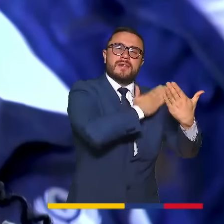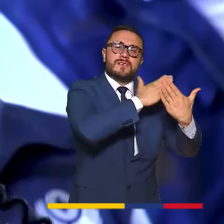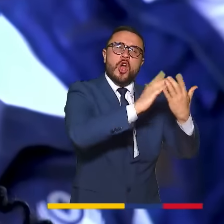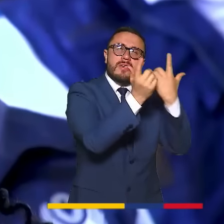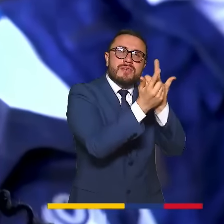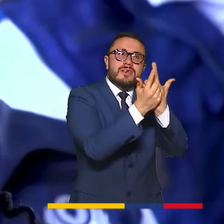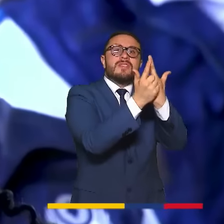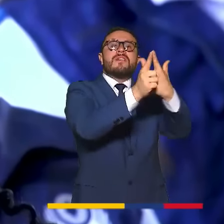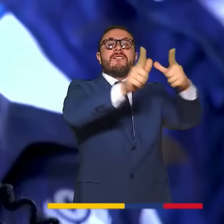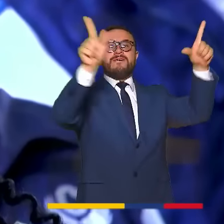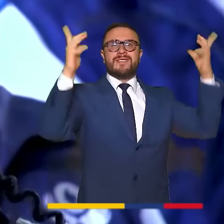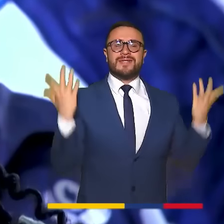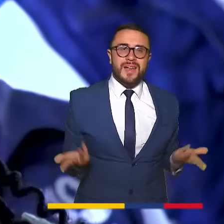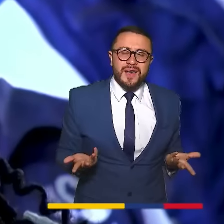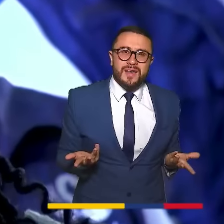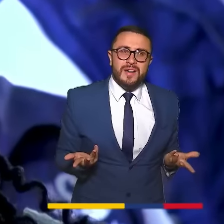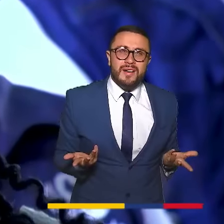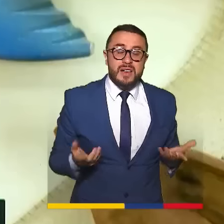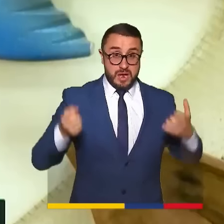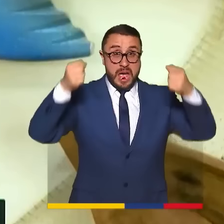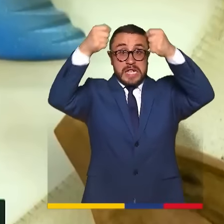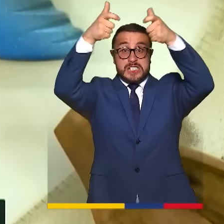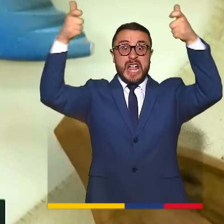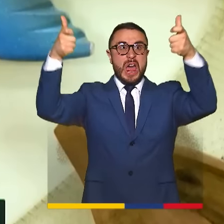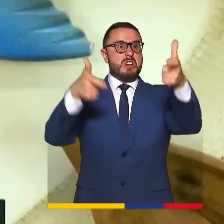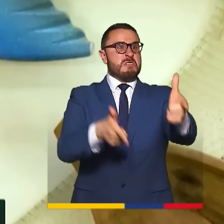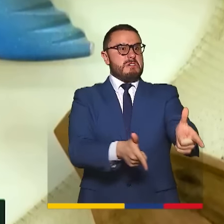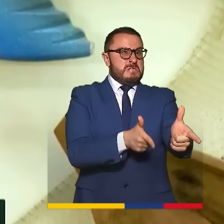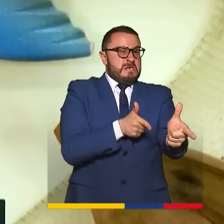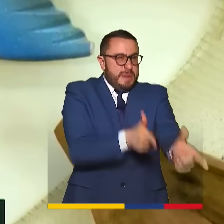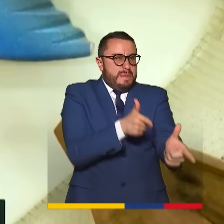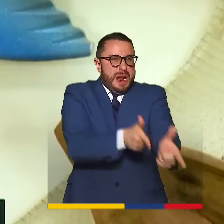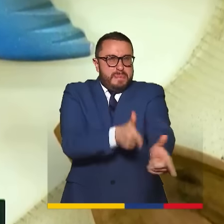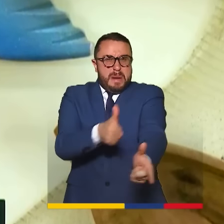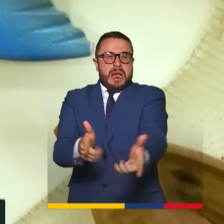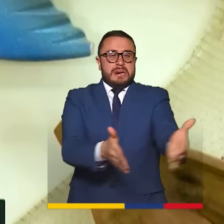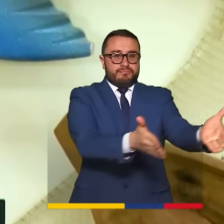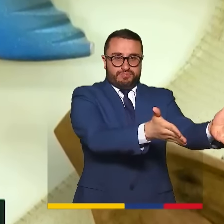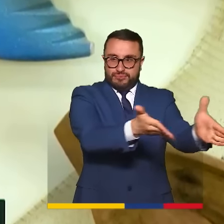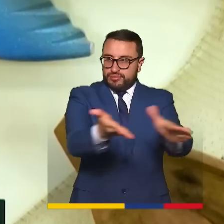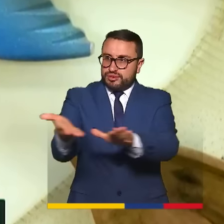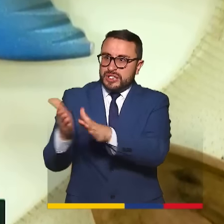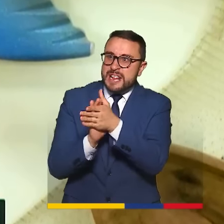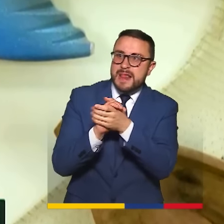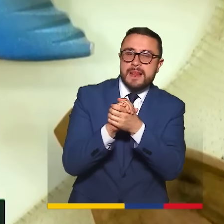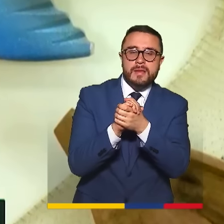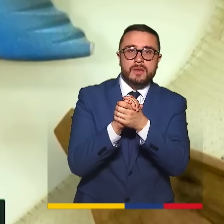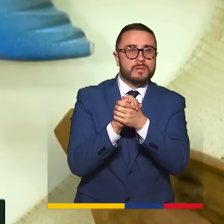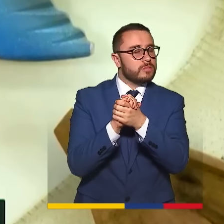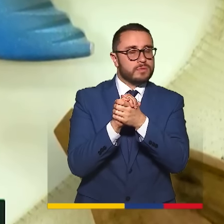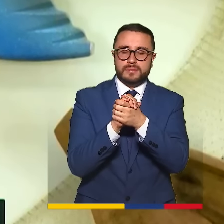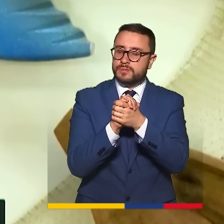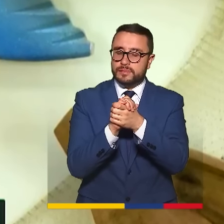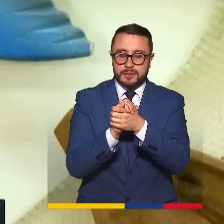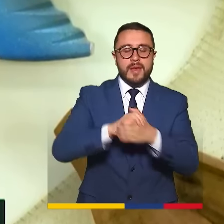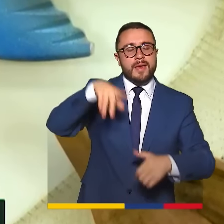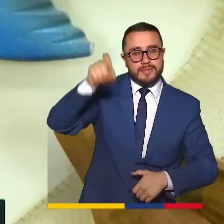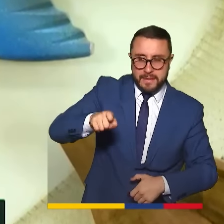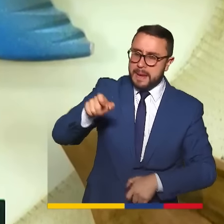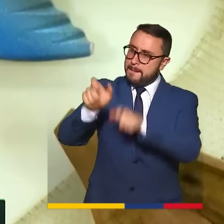Un Estado que asesina, y entre más asesine, entonces tiene que haber más defensores y